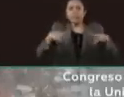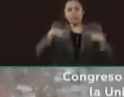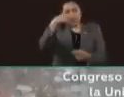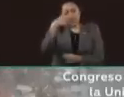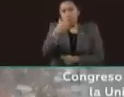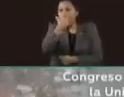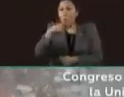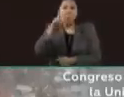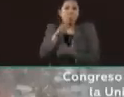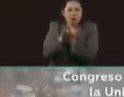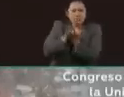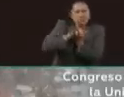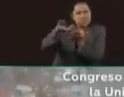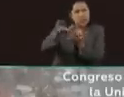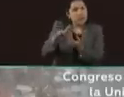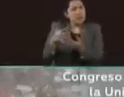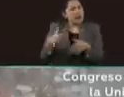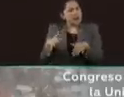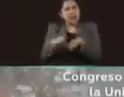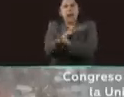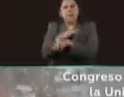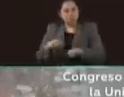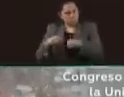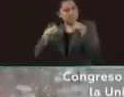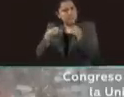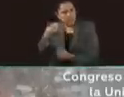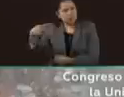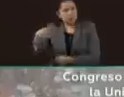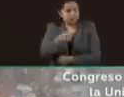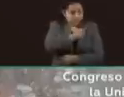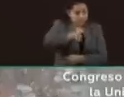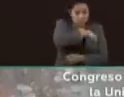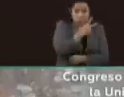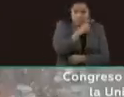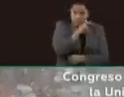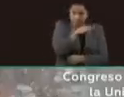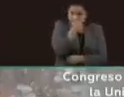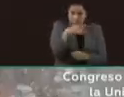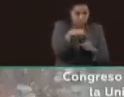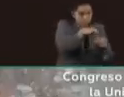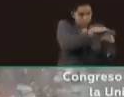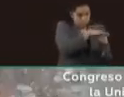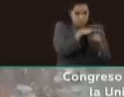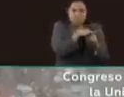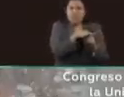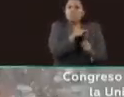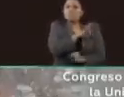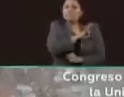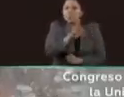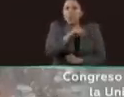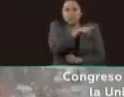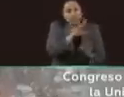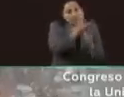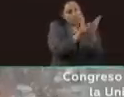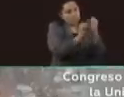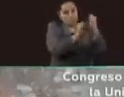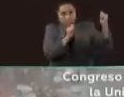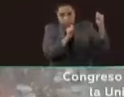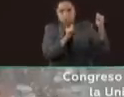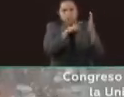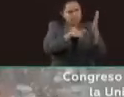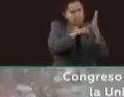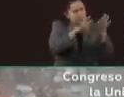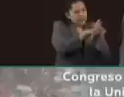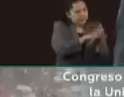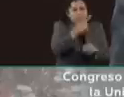mexicanos. Con los votos de las y los legisladores verdes se logró la reforma para elevar a rango constitucional los